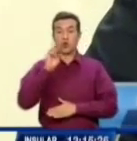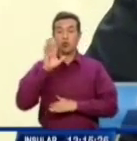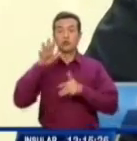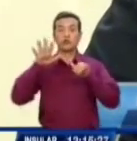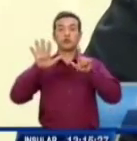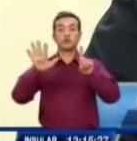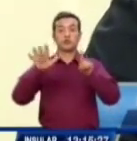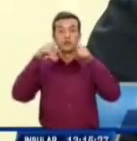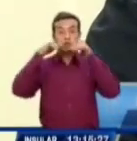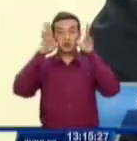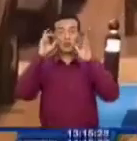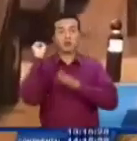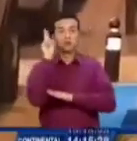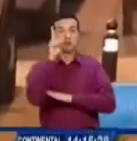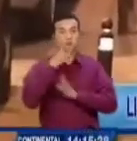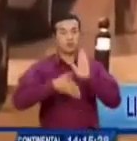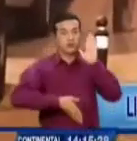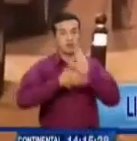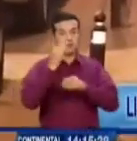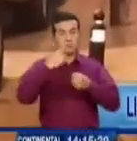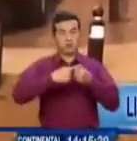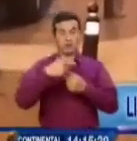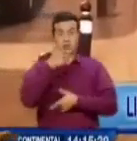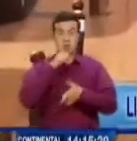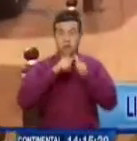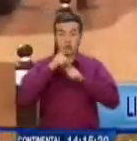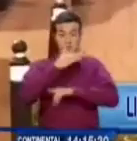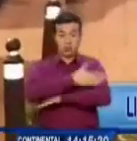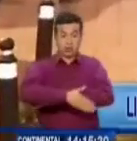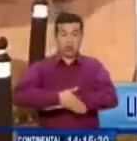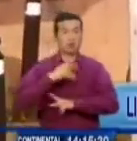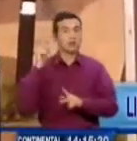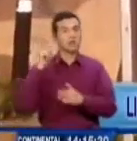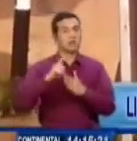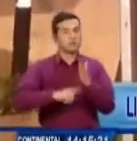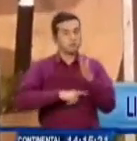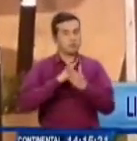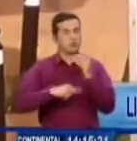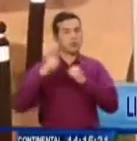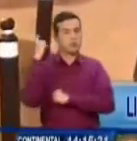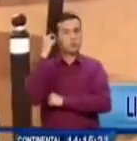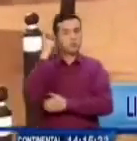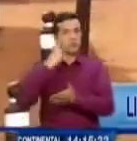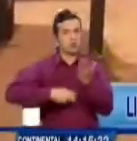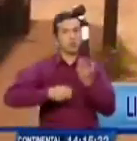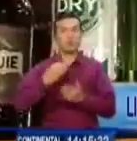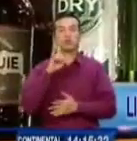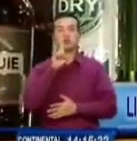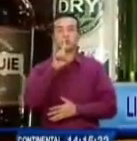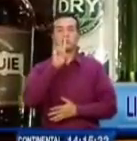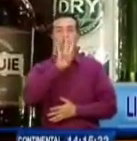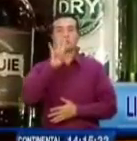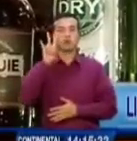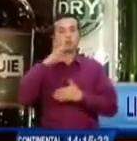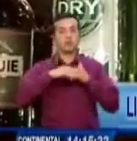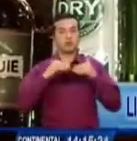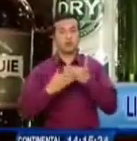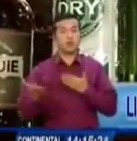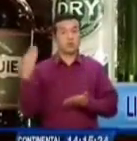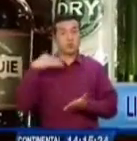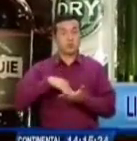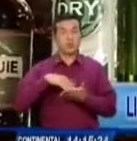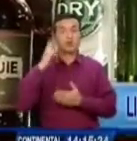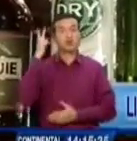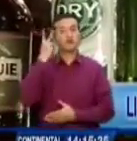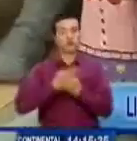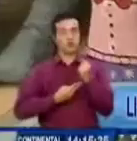de diciembre hacia el sur de la ciudad. Beber en la vía pública será sancionado como lo establece la ley con $177 y en caso de reincidencia con